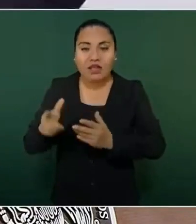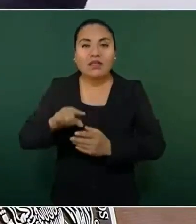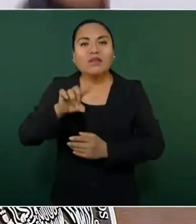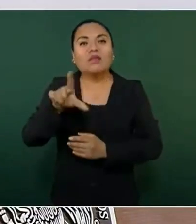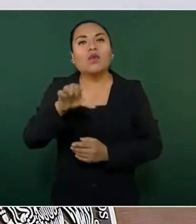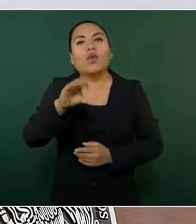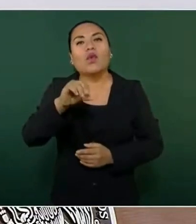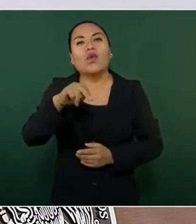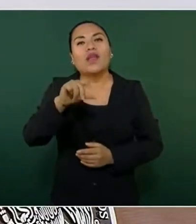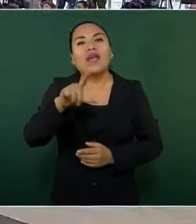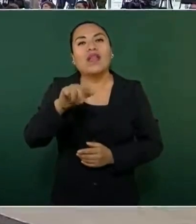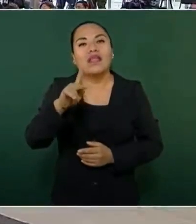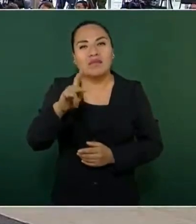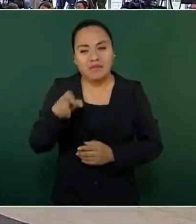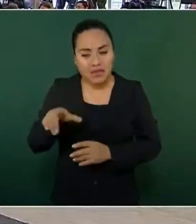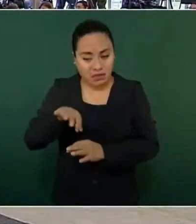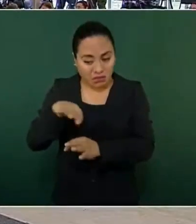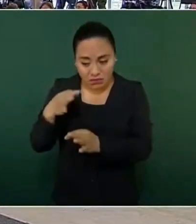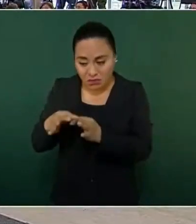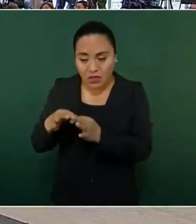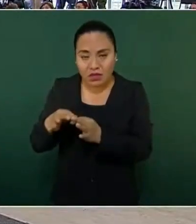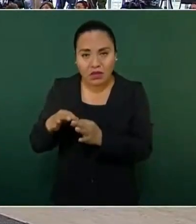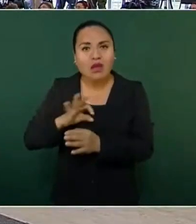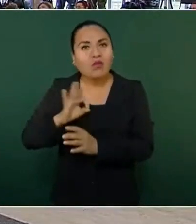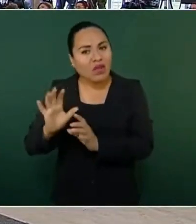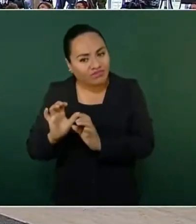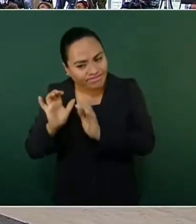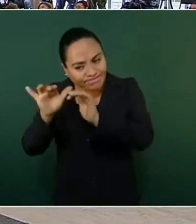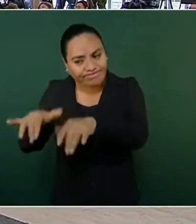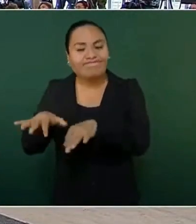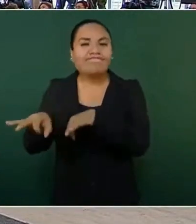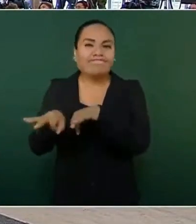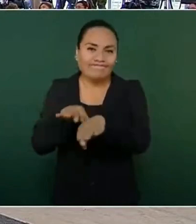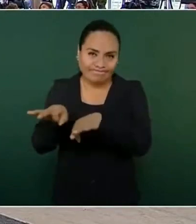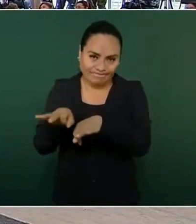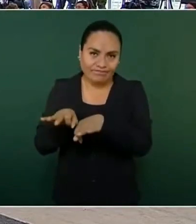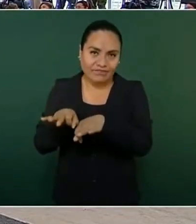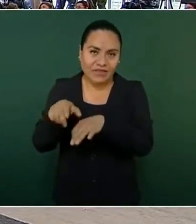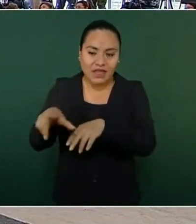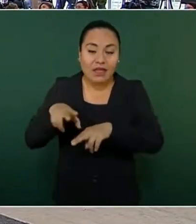Ahora, con lo del Tren Maya, en el caso del sureste,